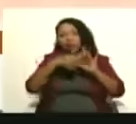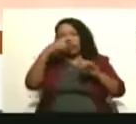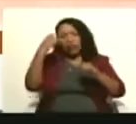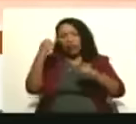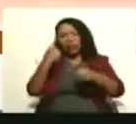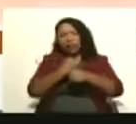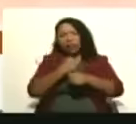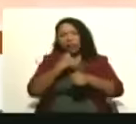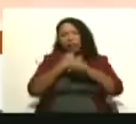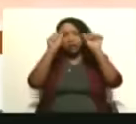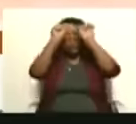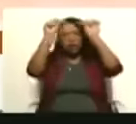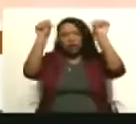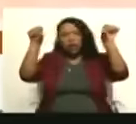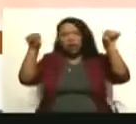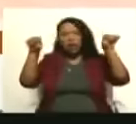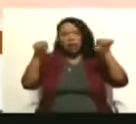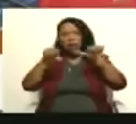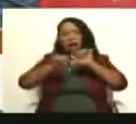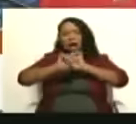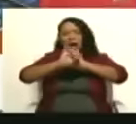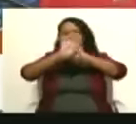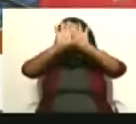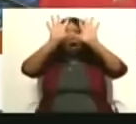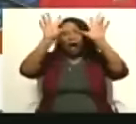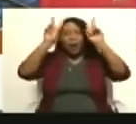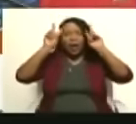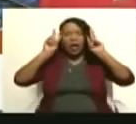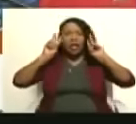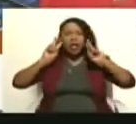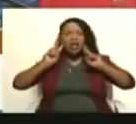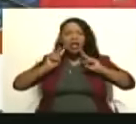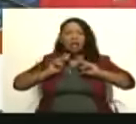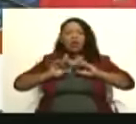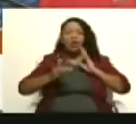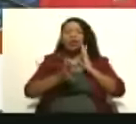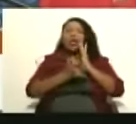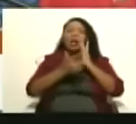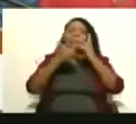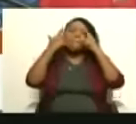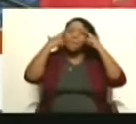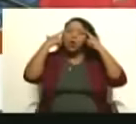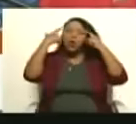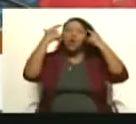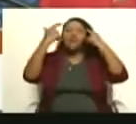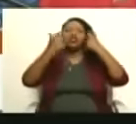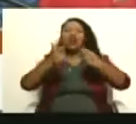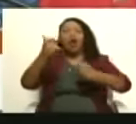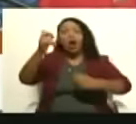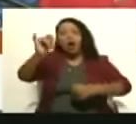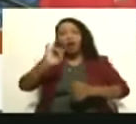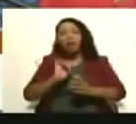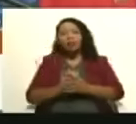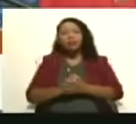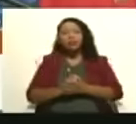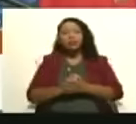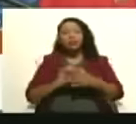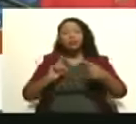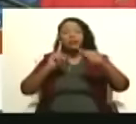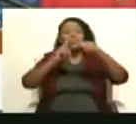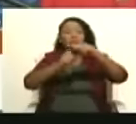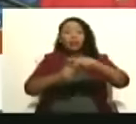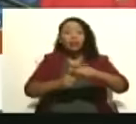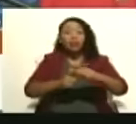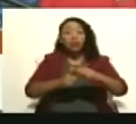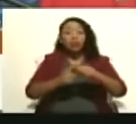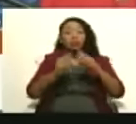un sistema transparente, técnico, profesional, que suma pues a las